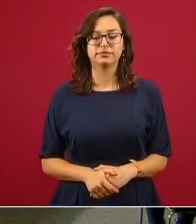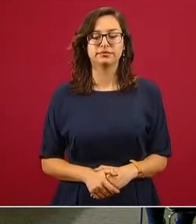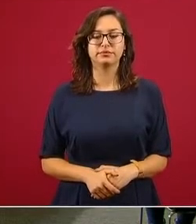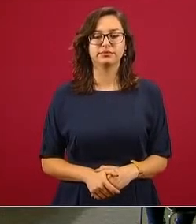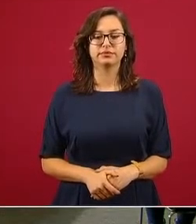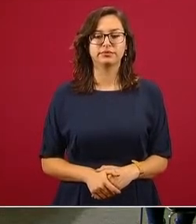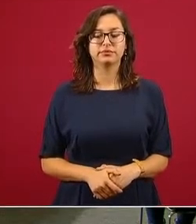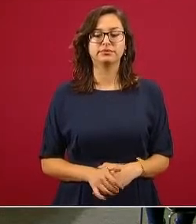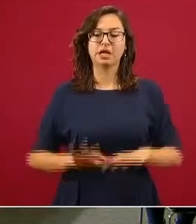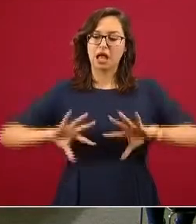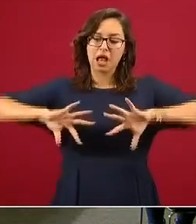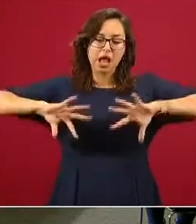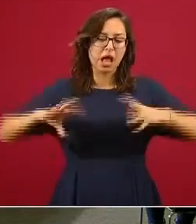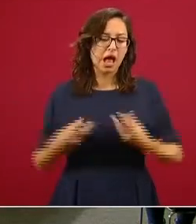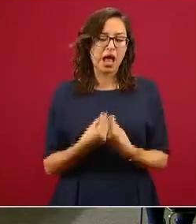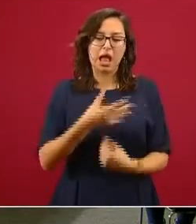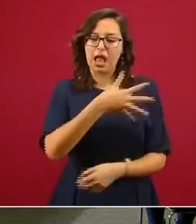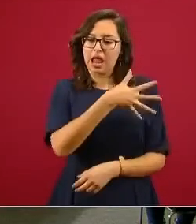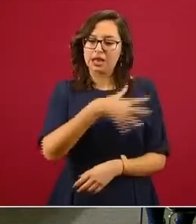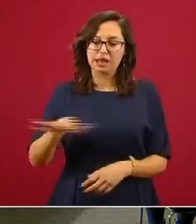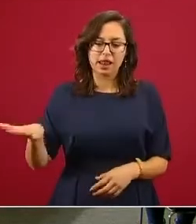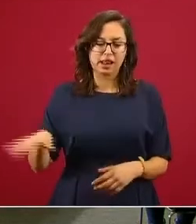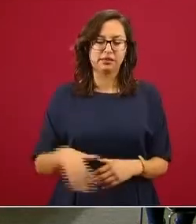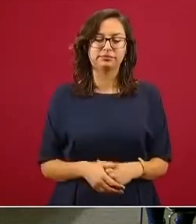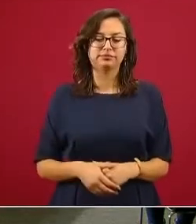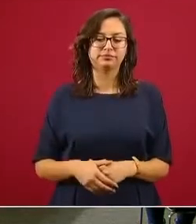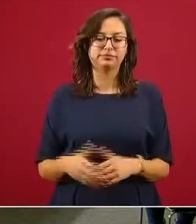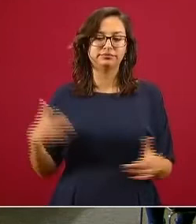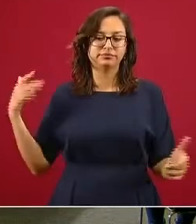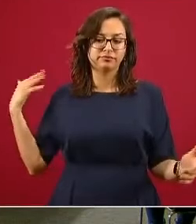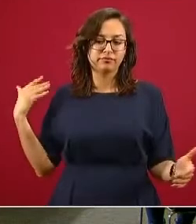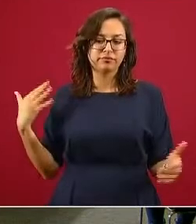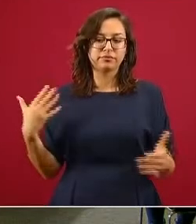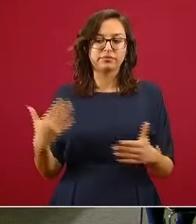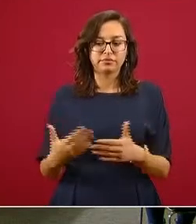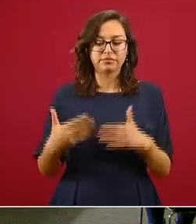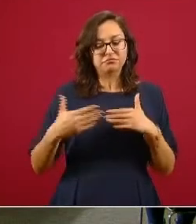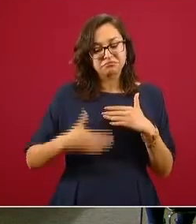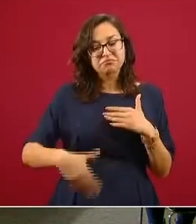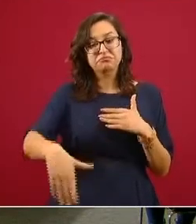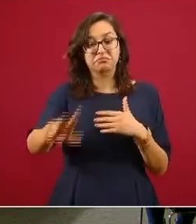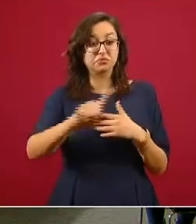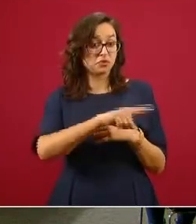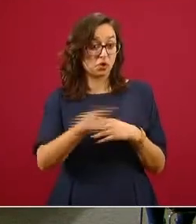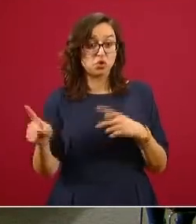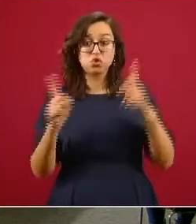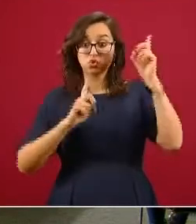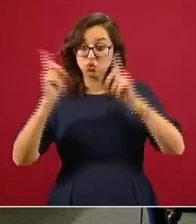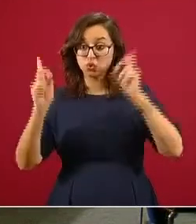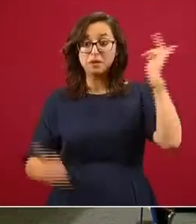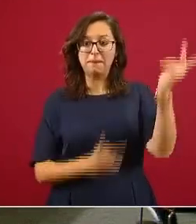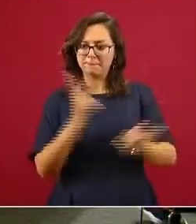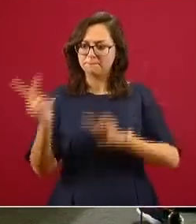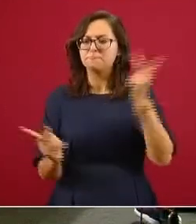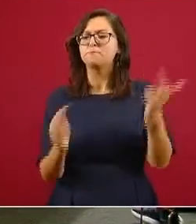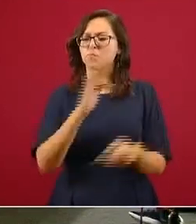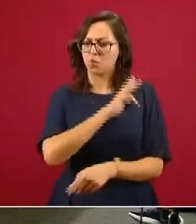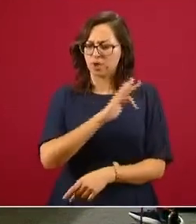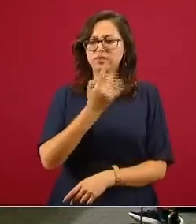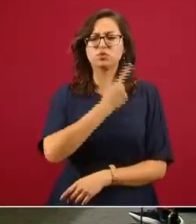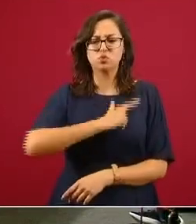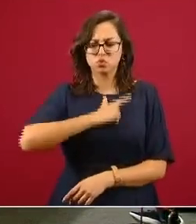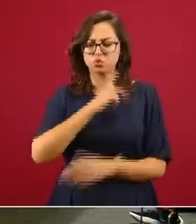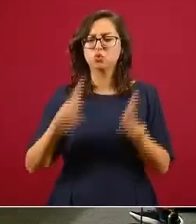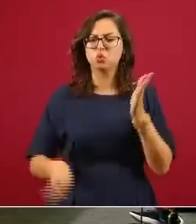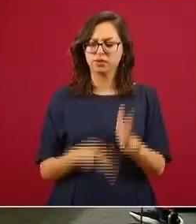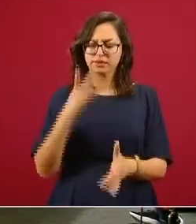Este es un recuento general. A lo largo de los siguientes días, y si hay preguntas, por favor, cualquier duda que haya, con mucho gusto lo